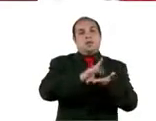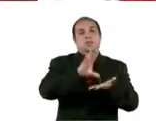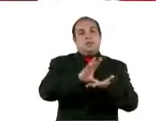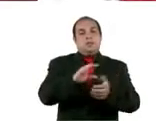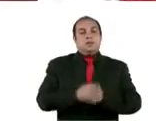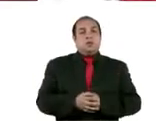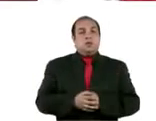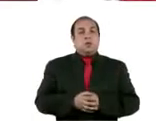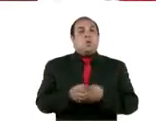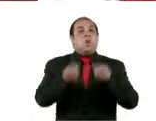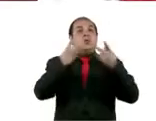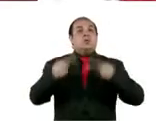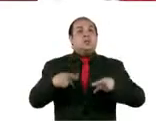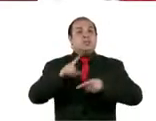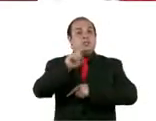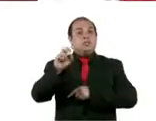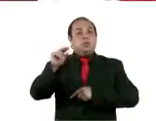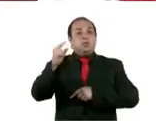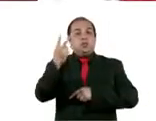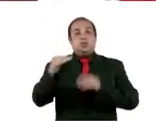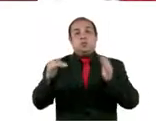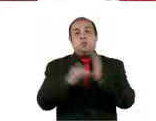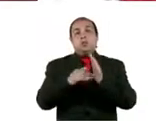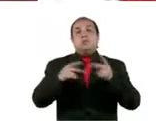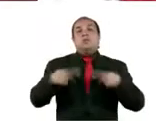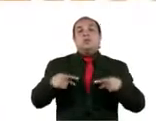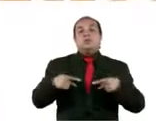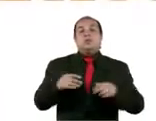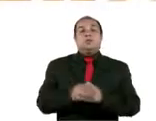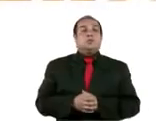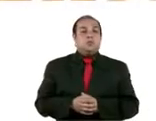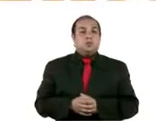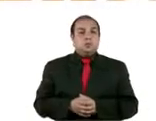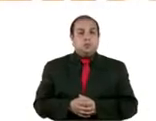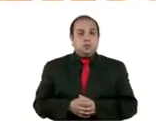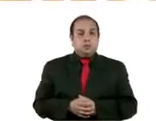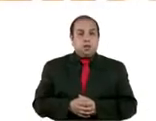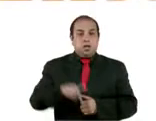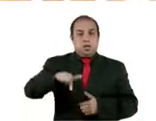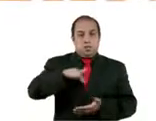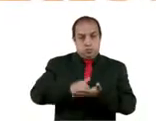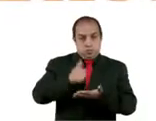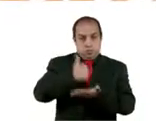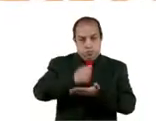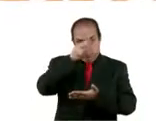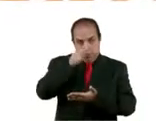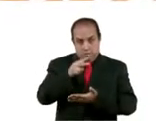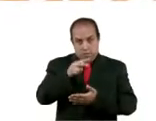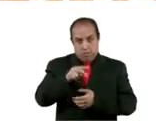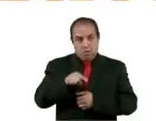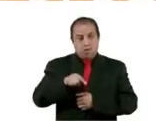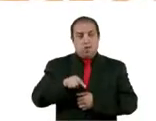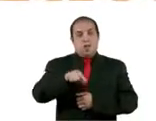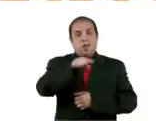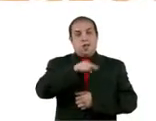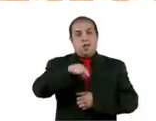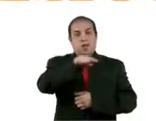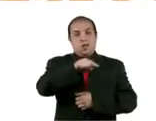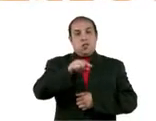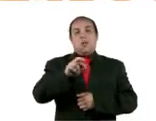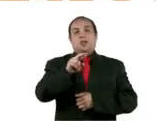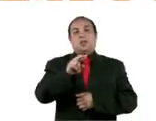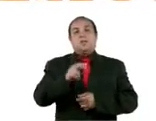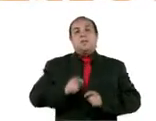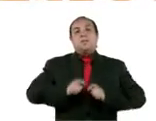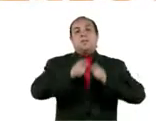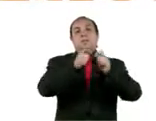universo es de 182,000 personas, es decir, 182,000 personas en la Ciudad de México estarán recibiendo